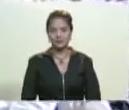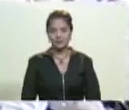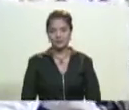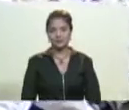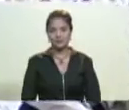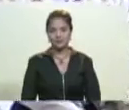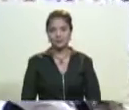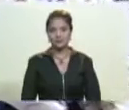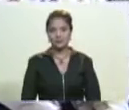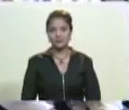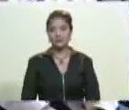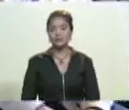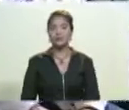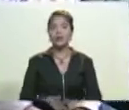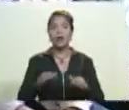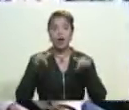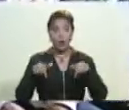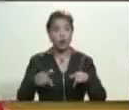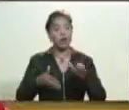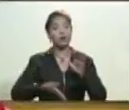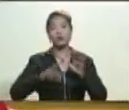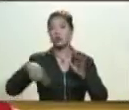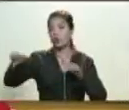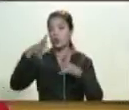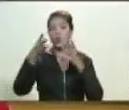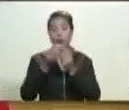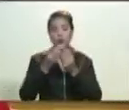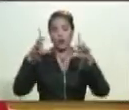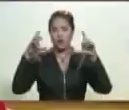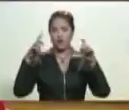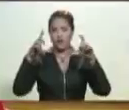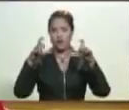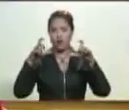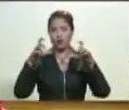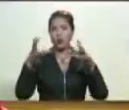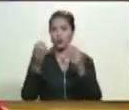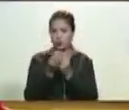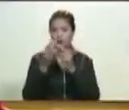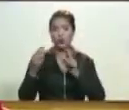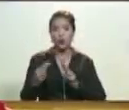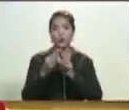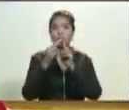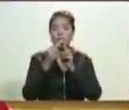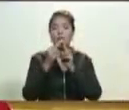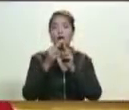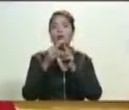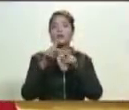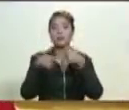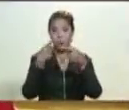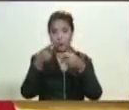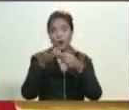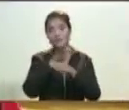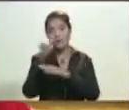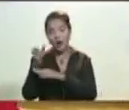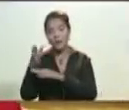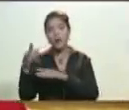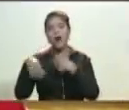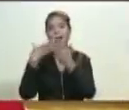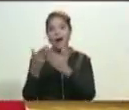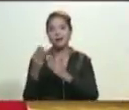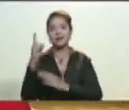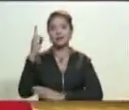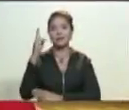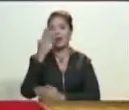Bueno, nos dirigimos ahorita a la foto oficial, a las afueras del salón donde nos encontramos, y de allí iremos al Panteón Nacional a